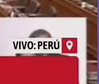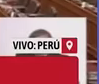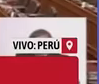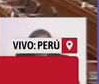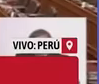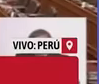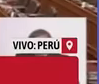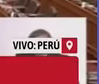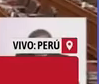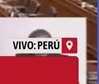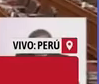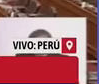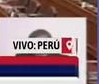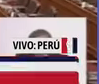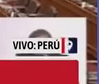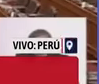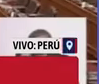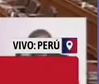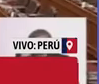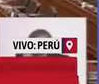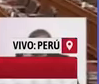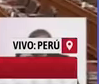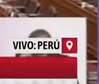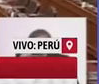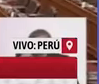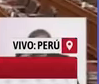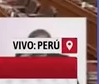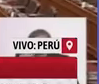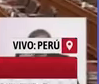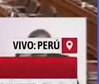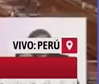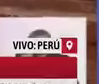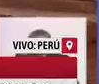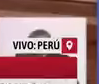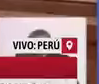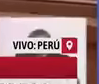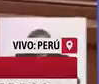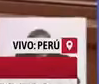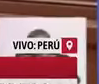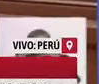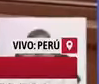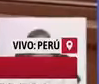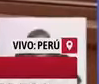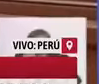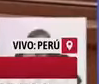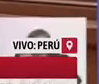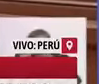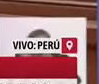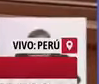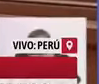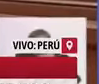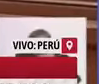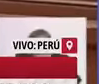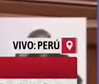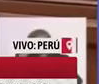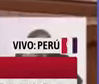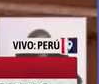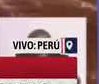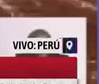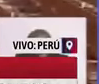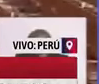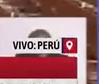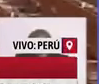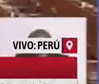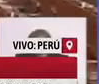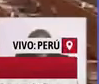todo esto. No está en la Copa del Mundo, no hay mecanismo de distracción posible. Quedó afuera en el famoso repechaje con Australia. Las cosas de la